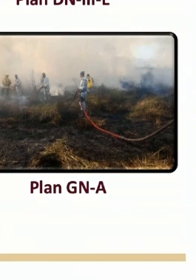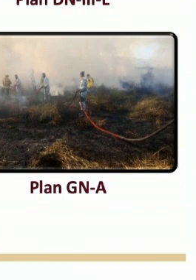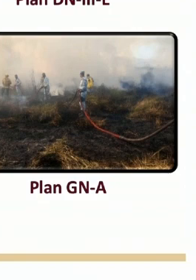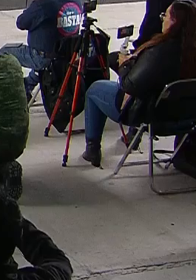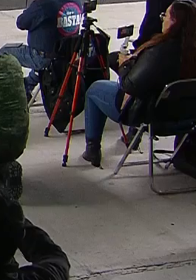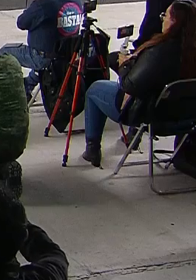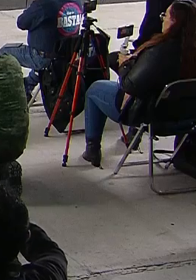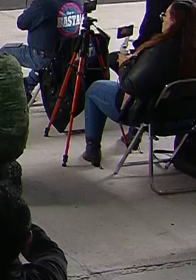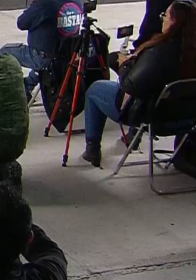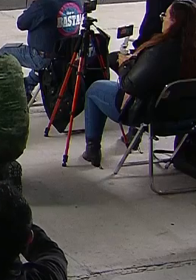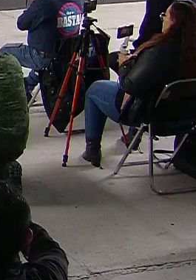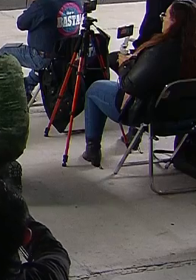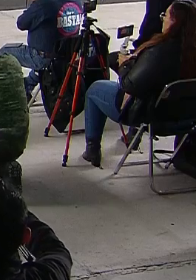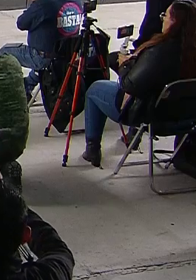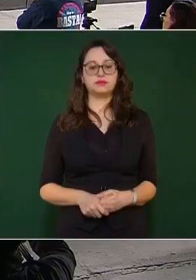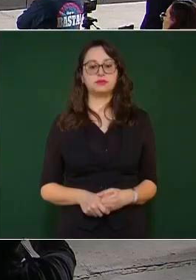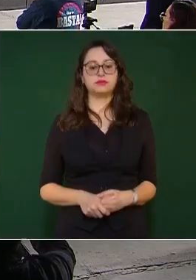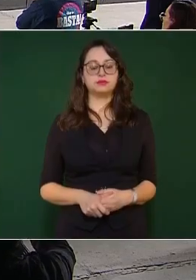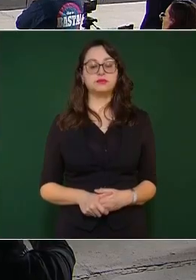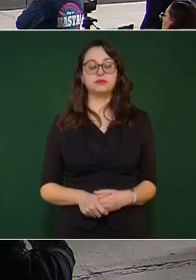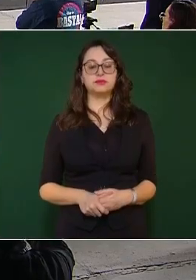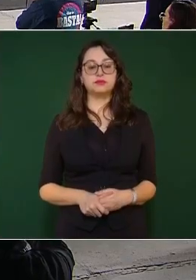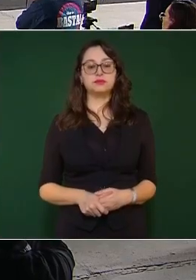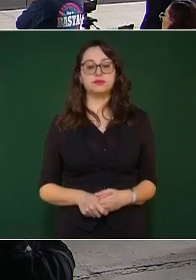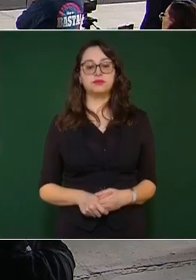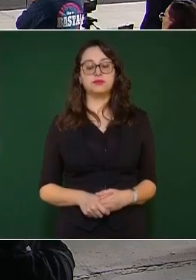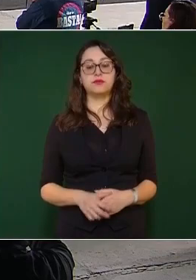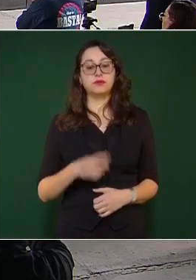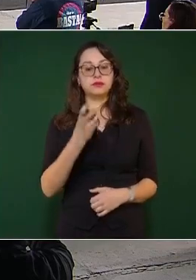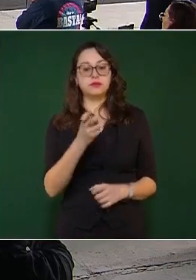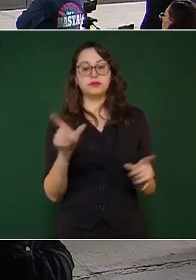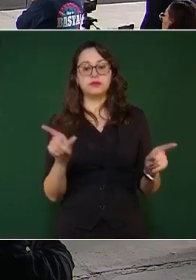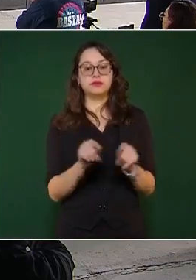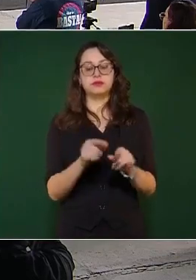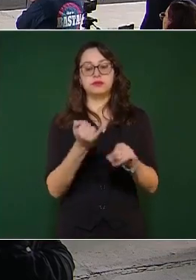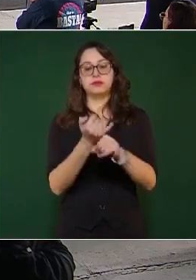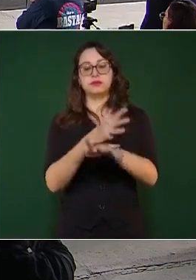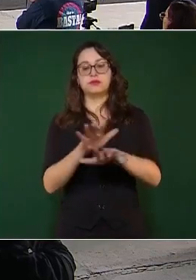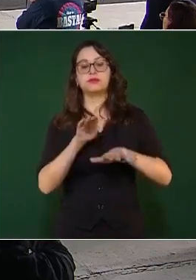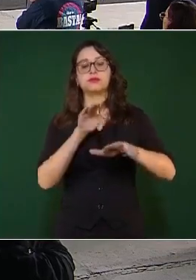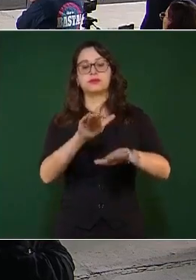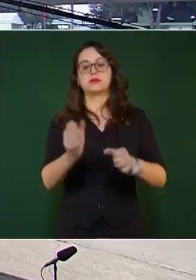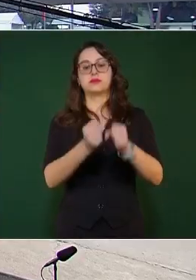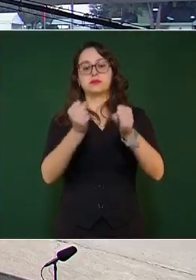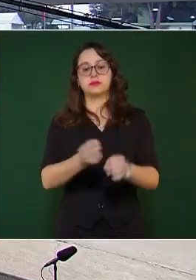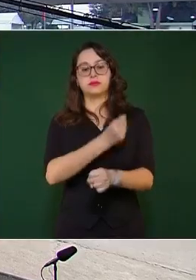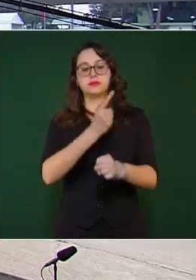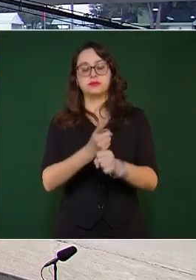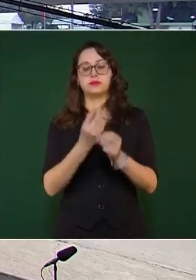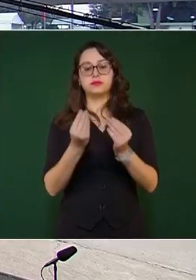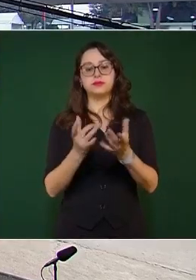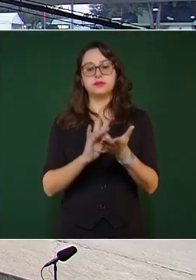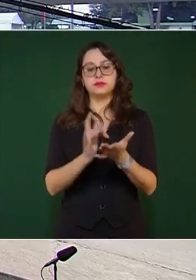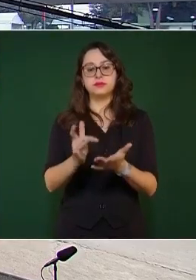tenemos sobre seguridad pública en el estado. Es todo, señor presidente. Muchas gracias.